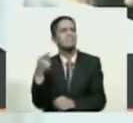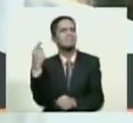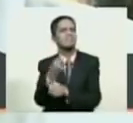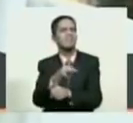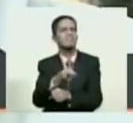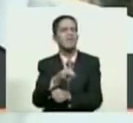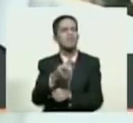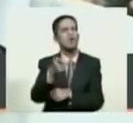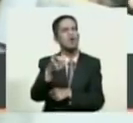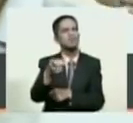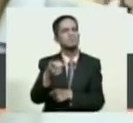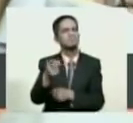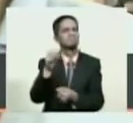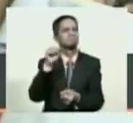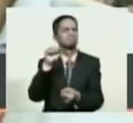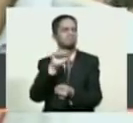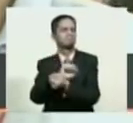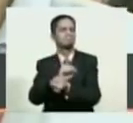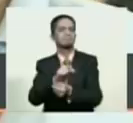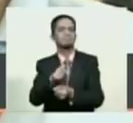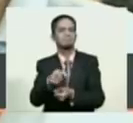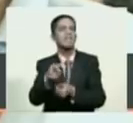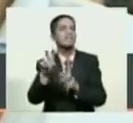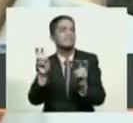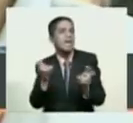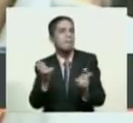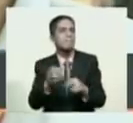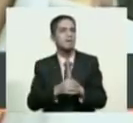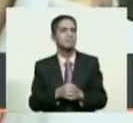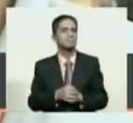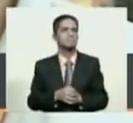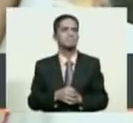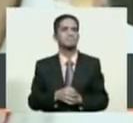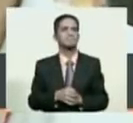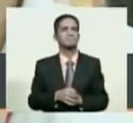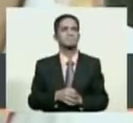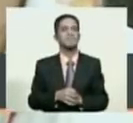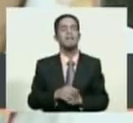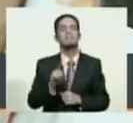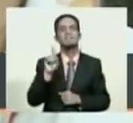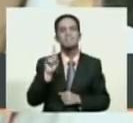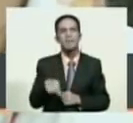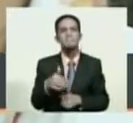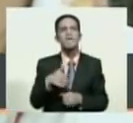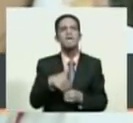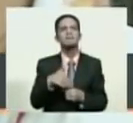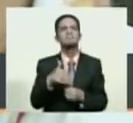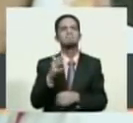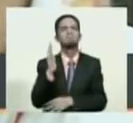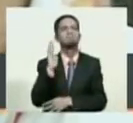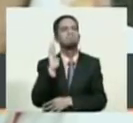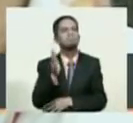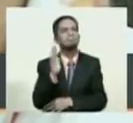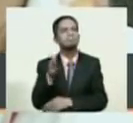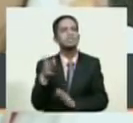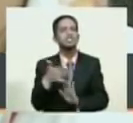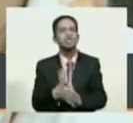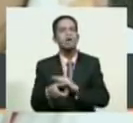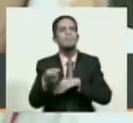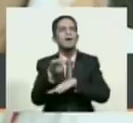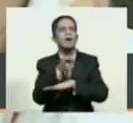opresión fascista, ¿no? Entonces, esos son los temas. Igualmente en foros tanto de gobernanza